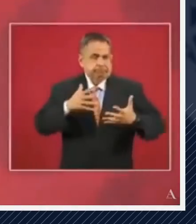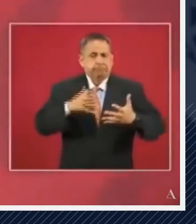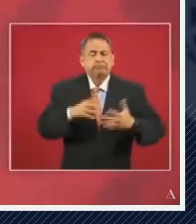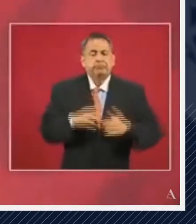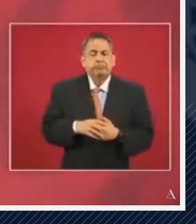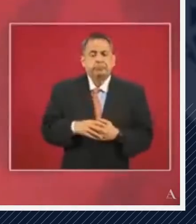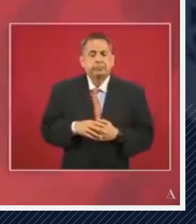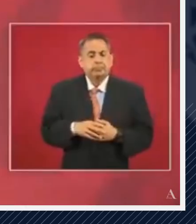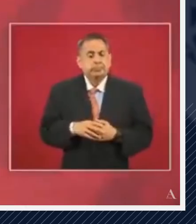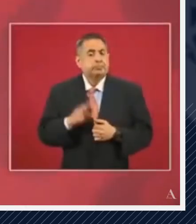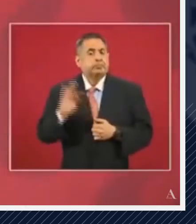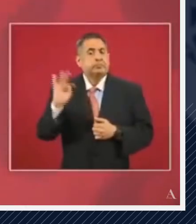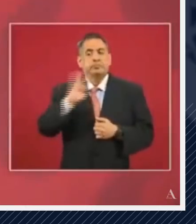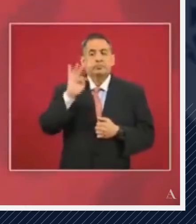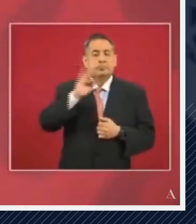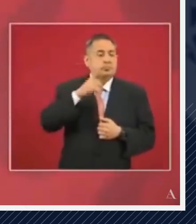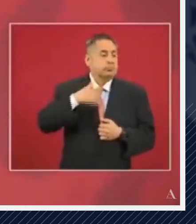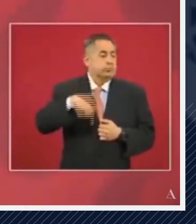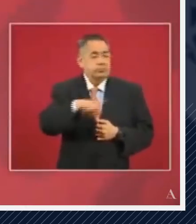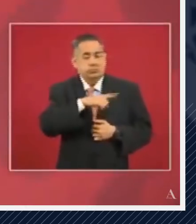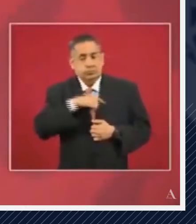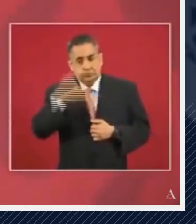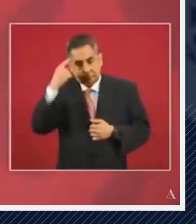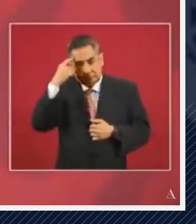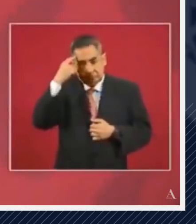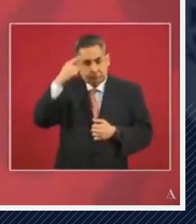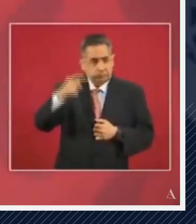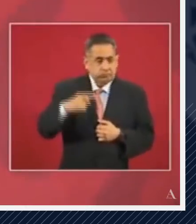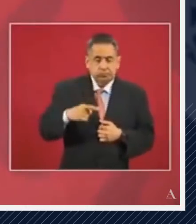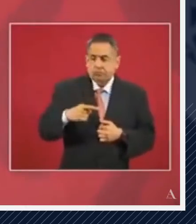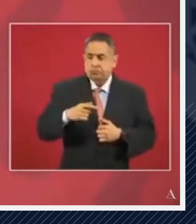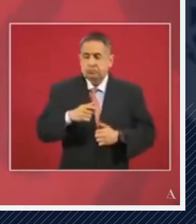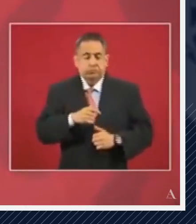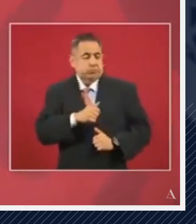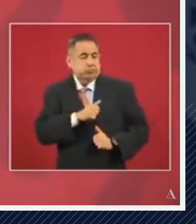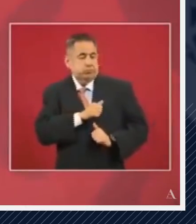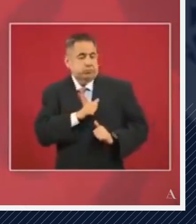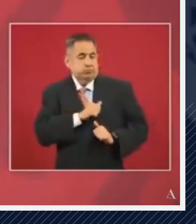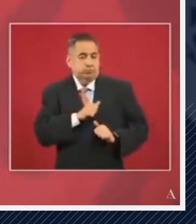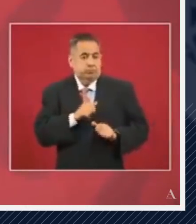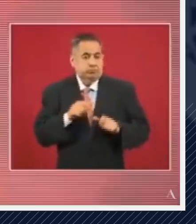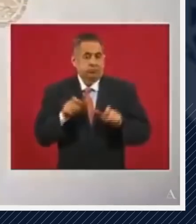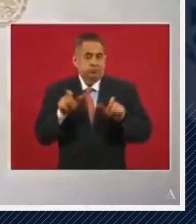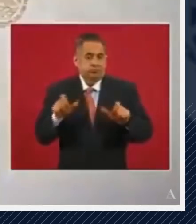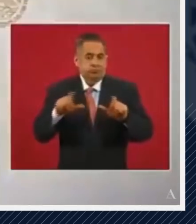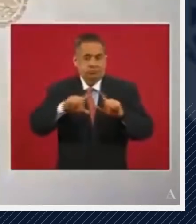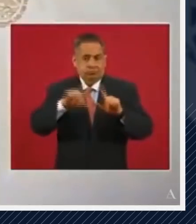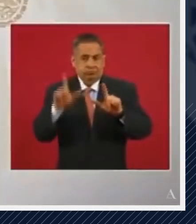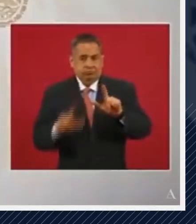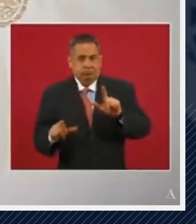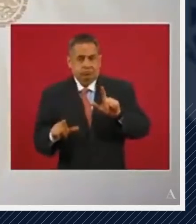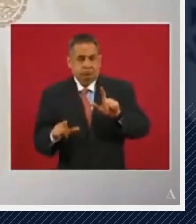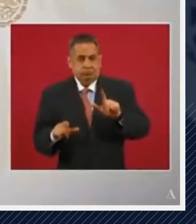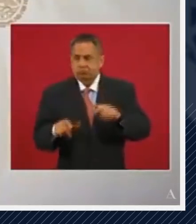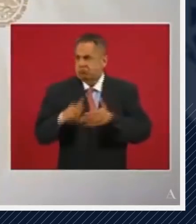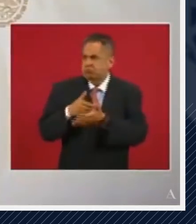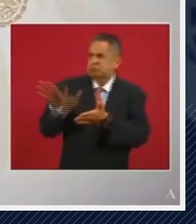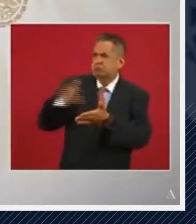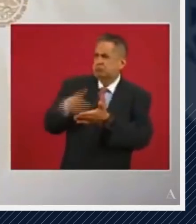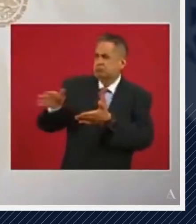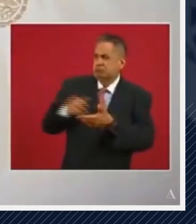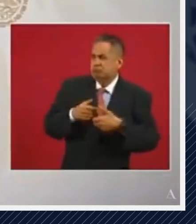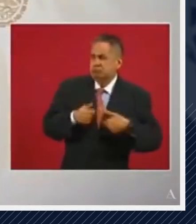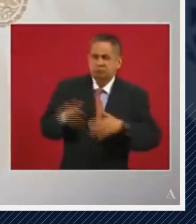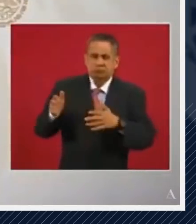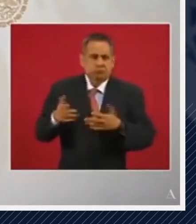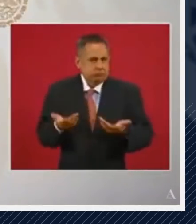quiere obediencia ciega. Entre los gobernadores quiere sometimiento e incondicionalidad.